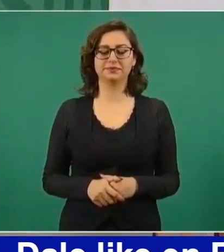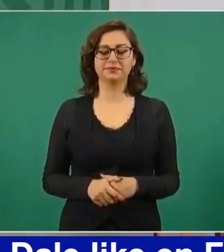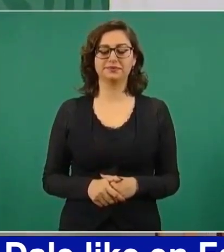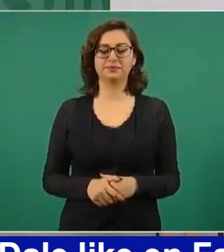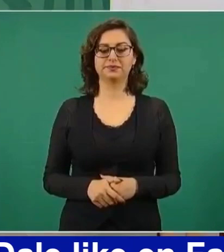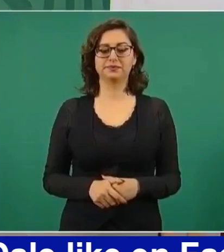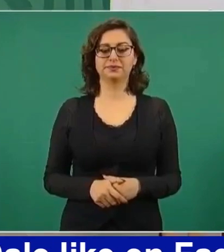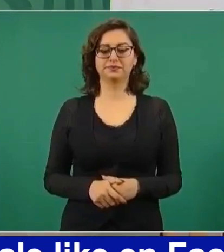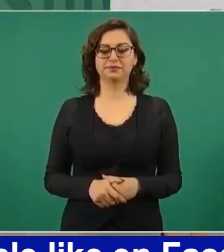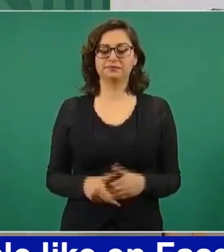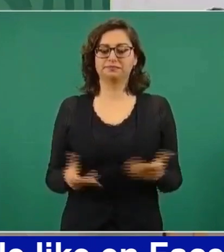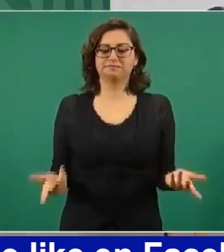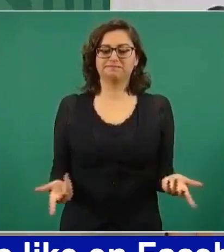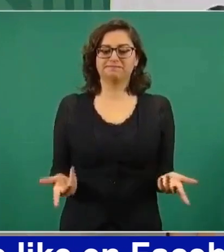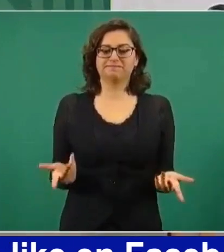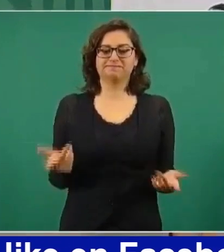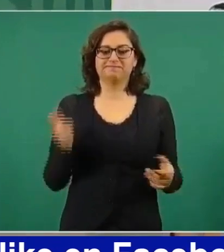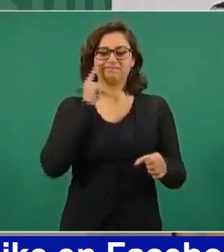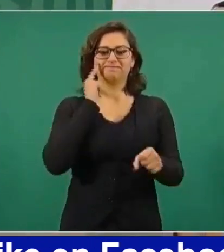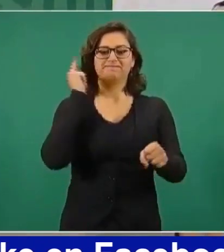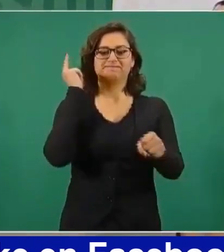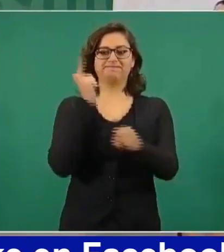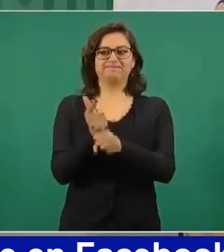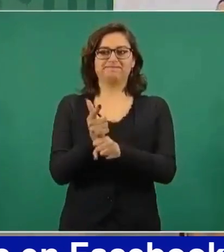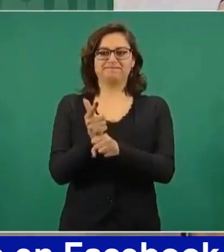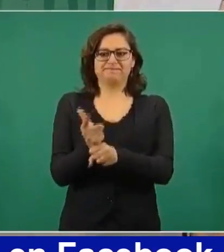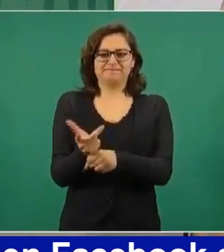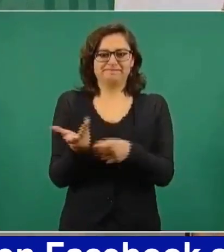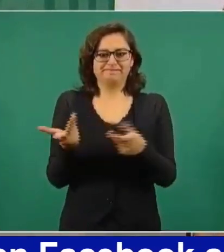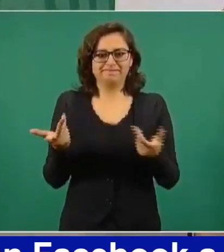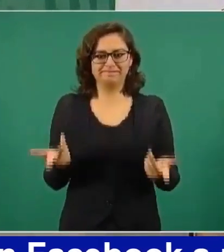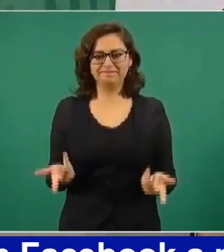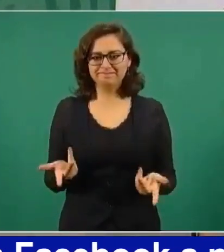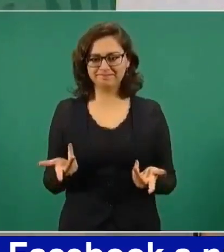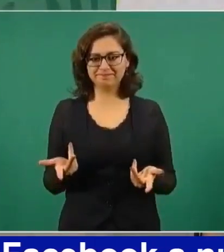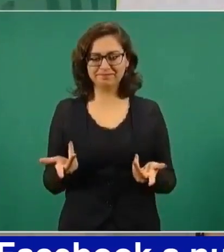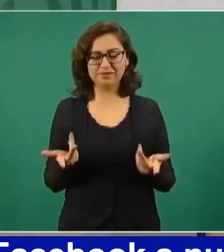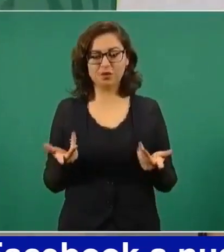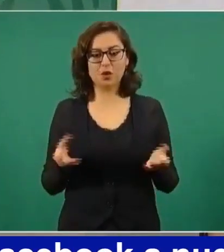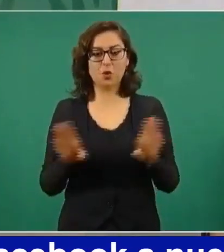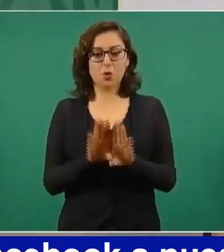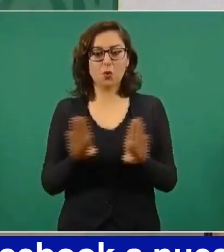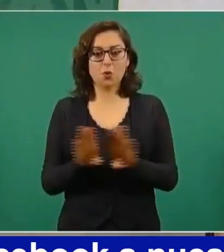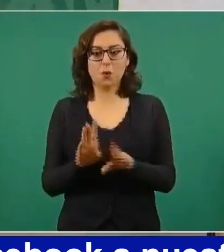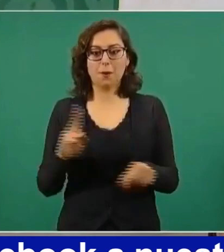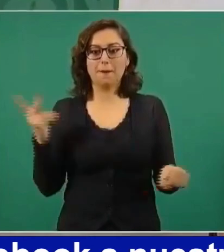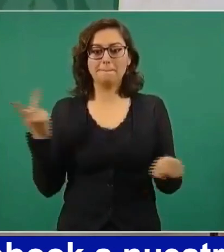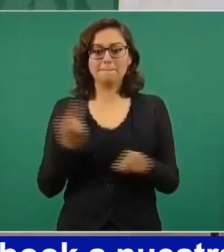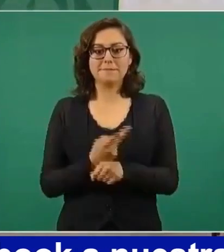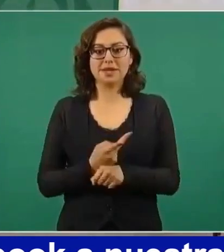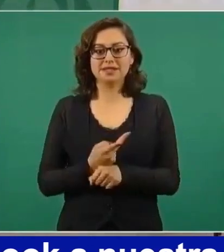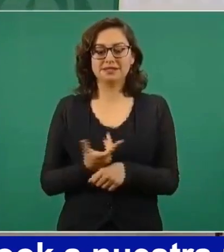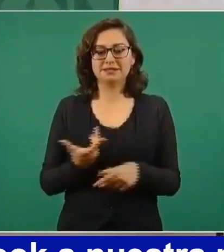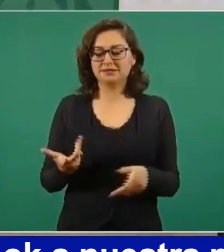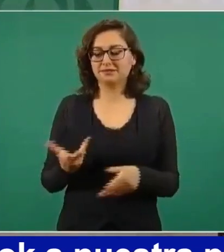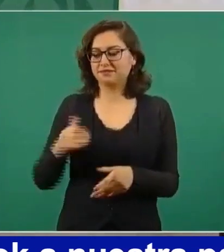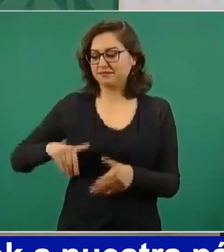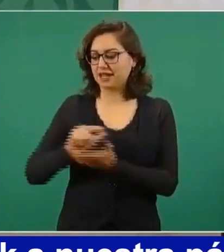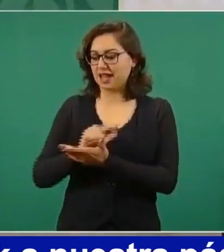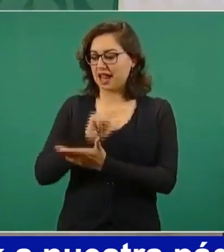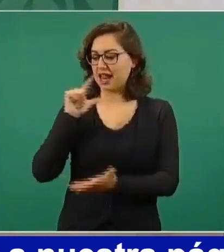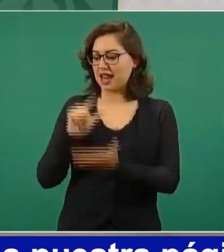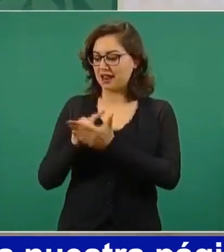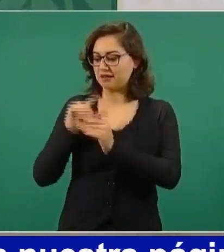Yo lo percibo porque ahora que se hizo esa modificación a una ley,